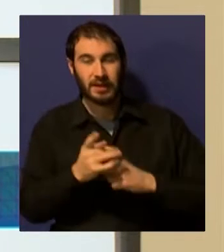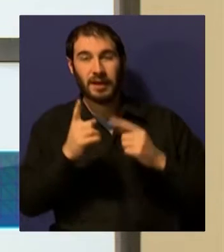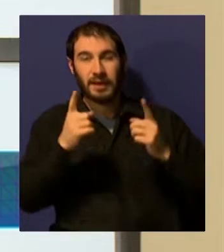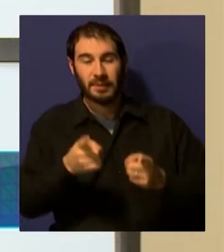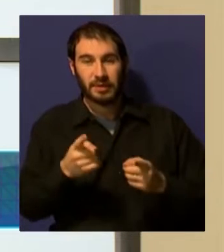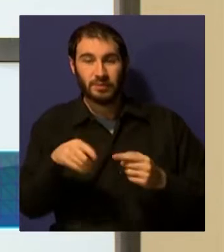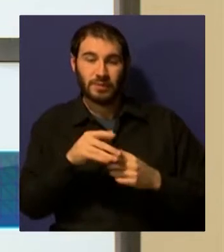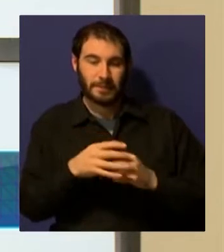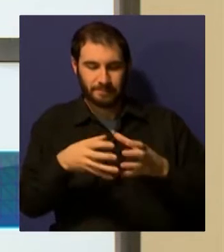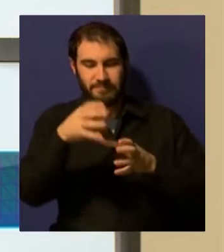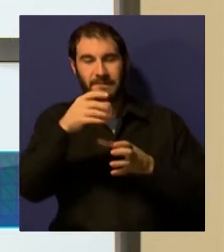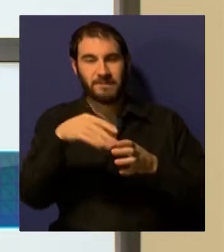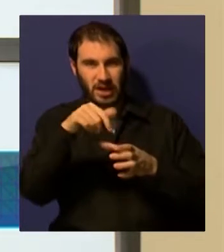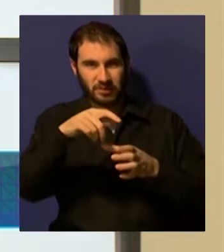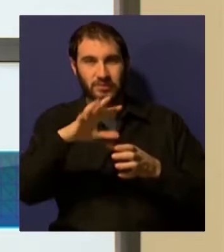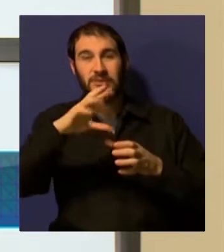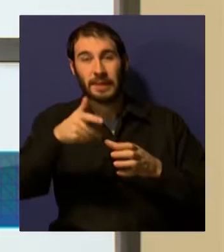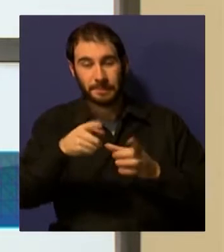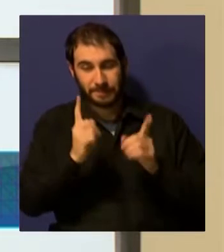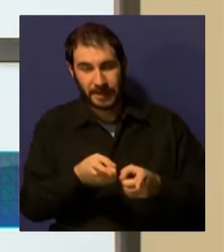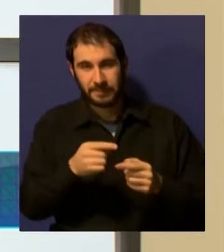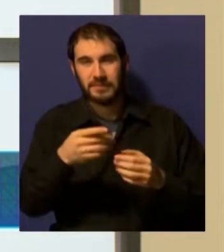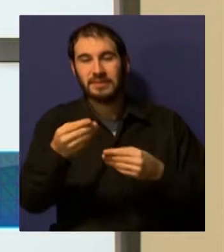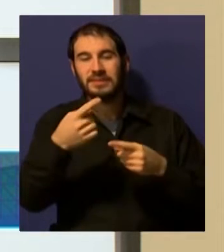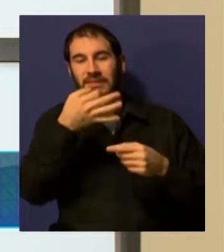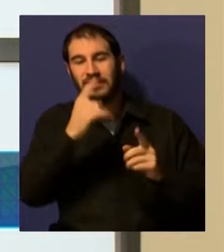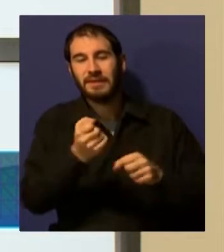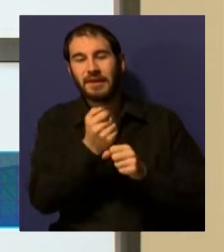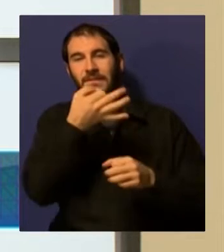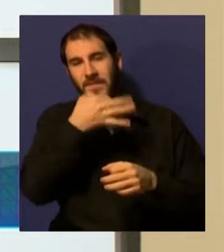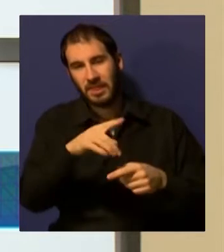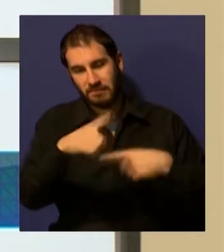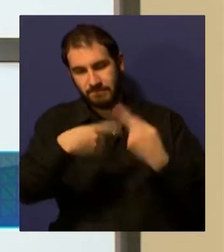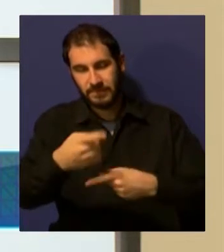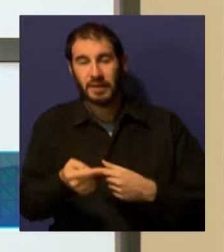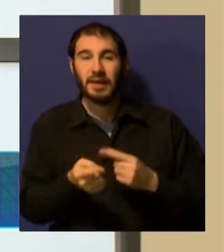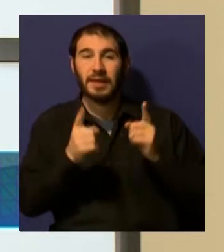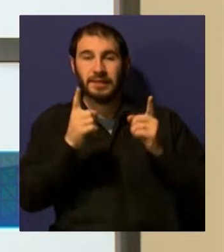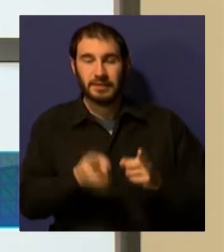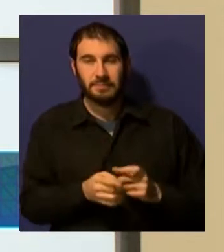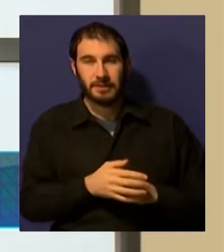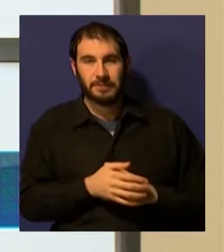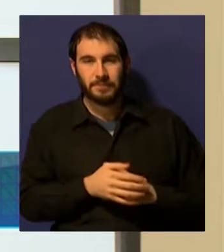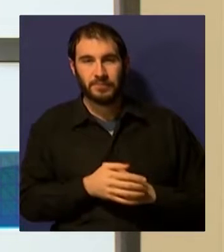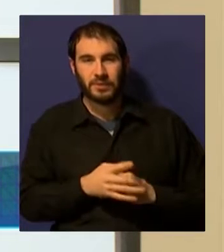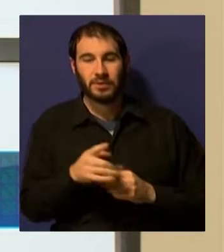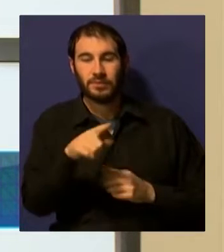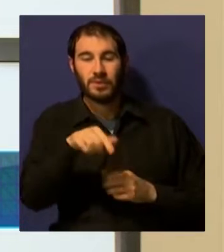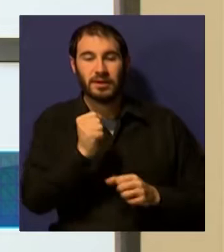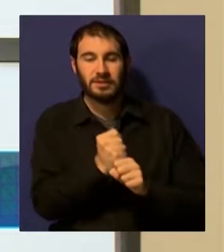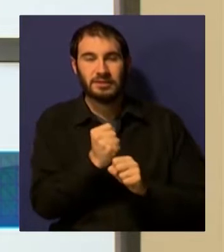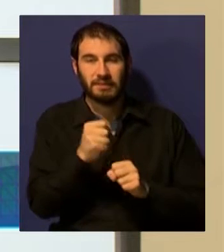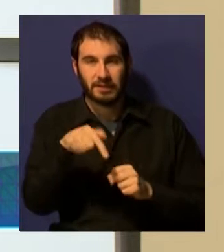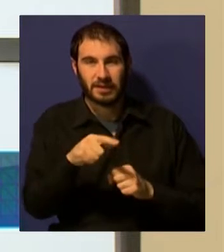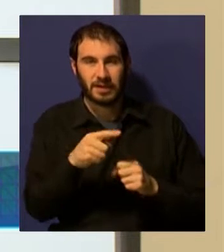de conservas, donde también se trabaja la comercialización y otras estrategias. Y también se trabaja